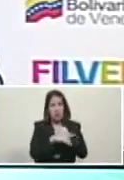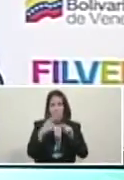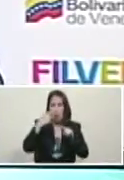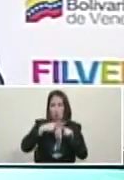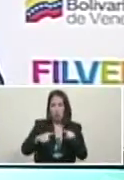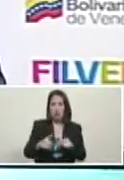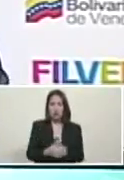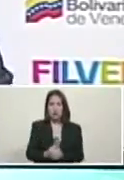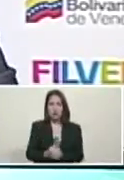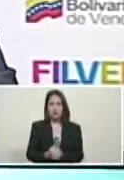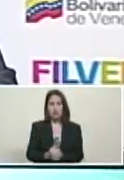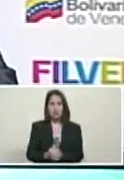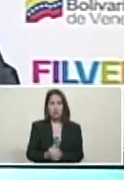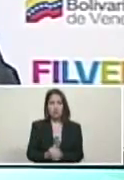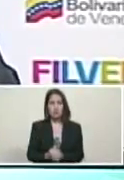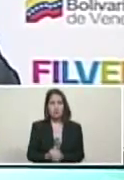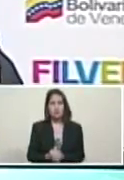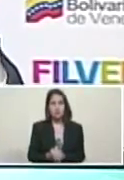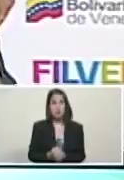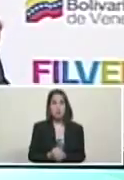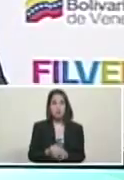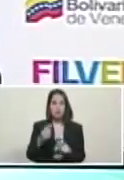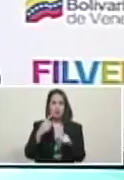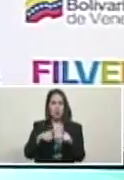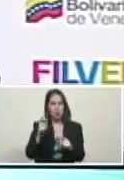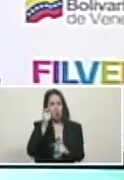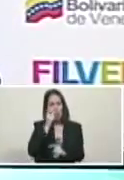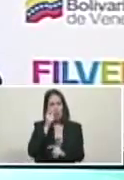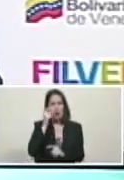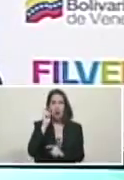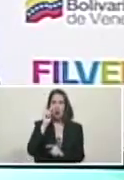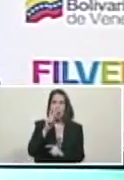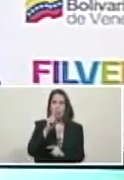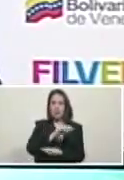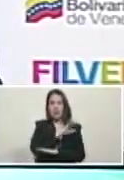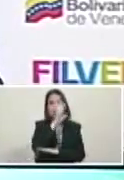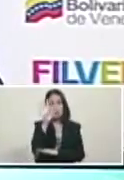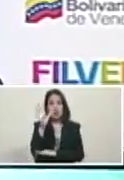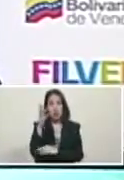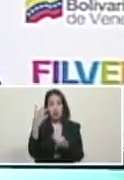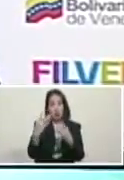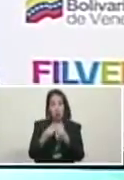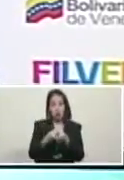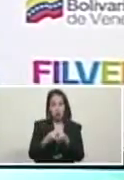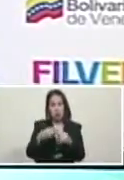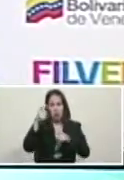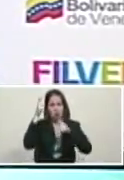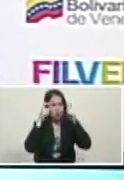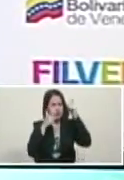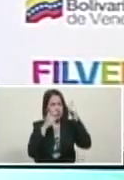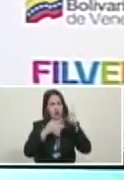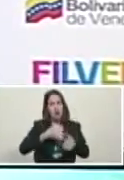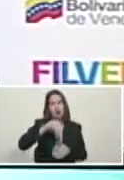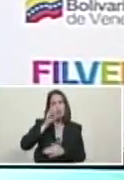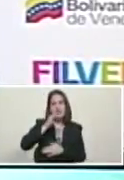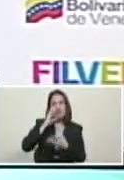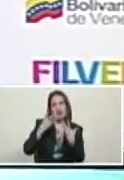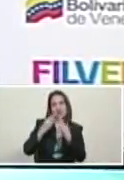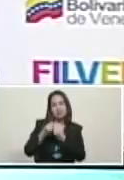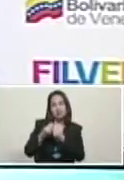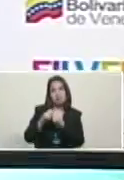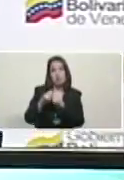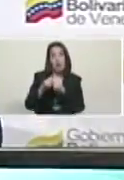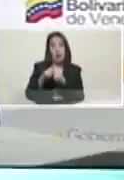Vadel, quien nos ve desde el cielo, quien nos acompaña, ya debe estar al lado del comandante Chávez, tomándose un cafecito